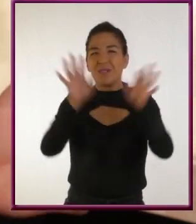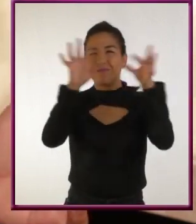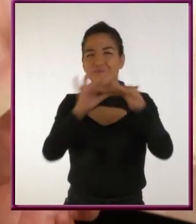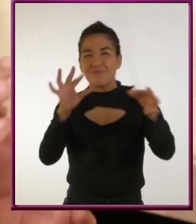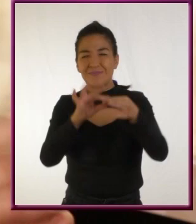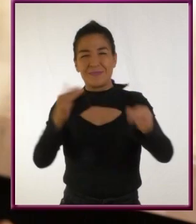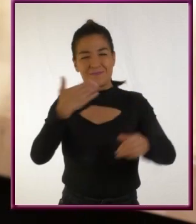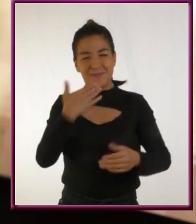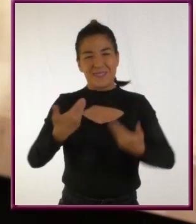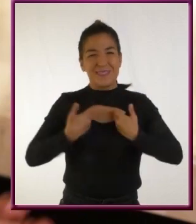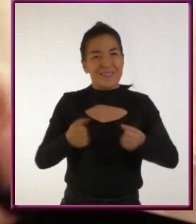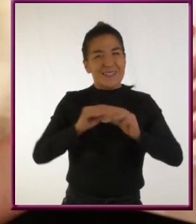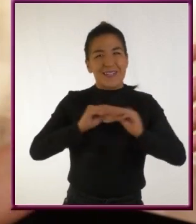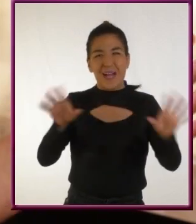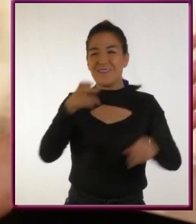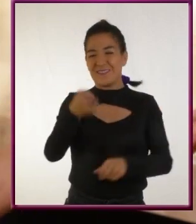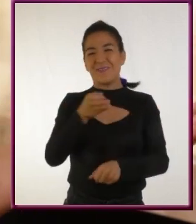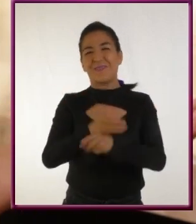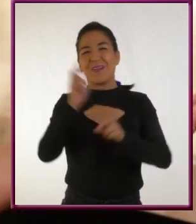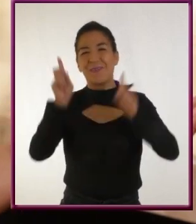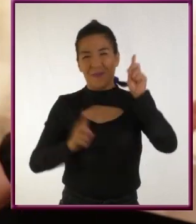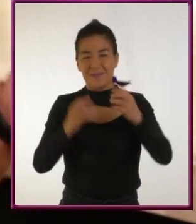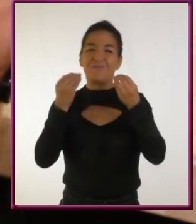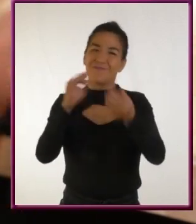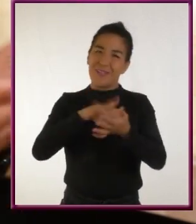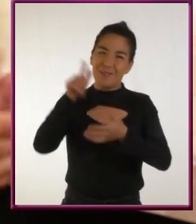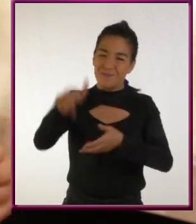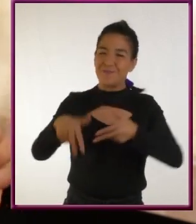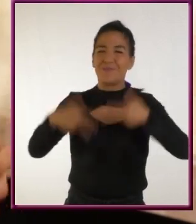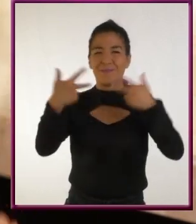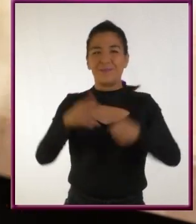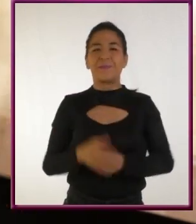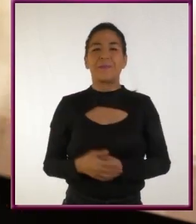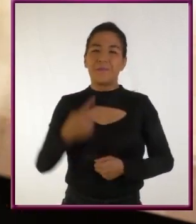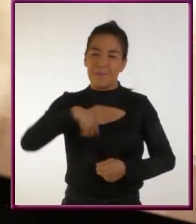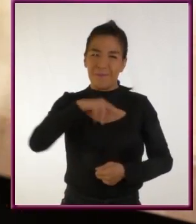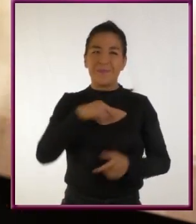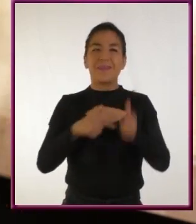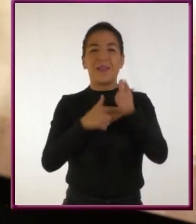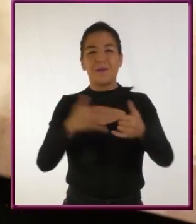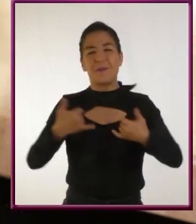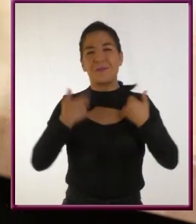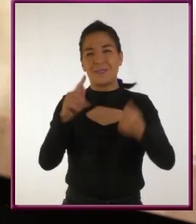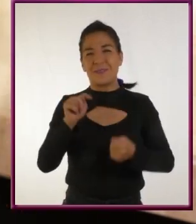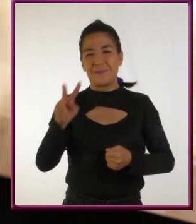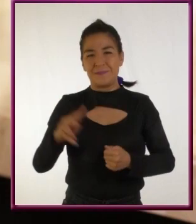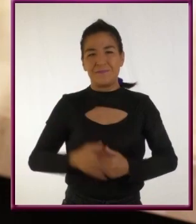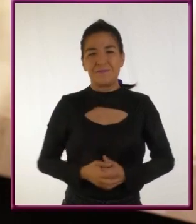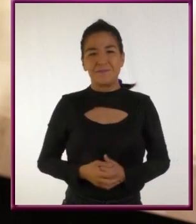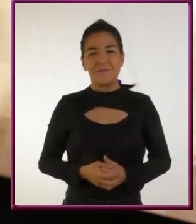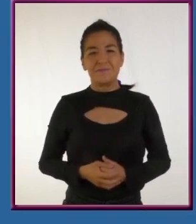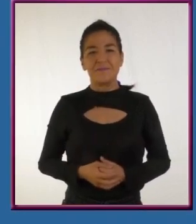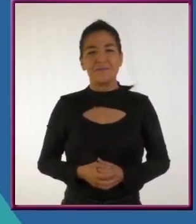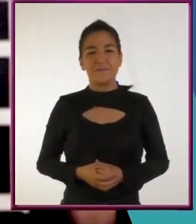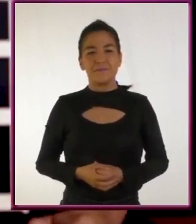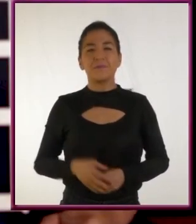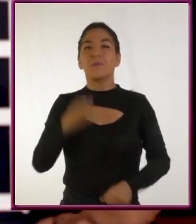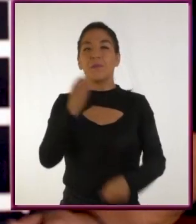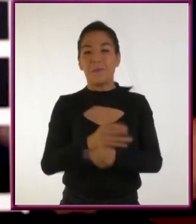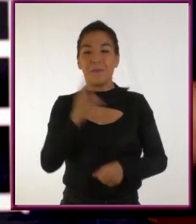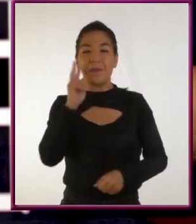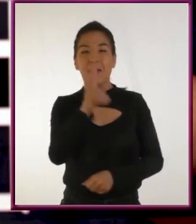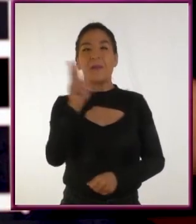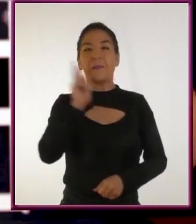ilustrarnos y explicarnos tan puntualmente todas estas dudas que teníamos. Le agradecemos mucho su tiempo y nosotros continuamos en Jóvenes en TV.